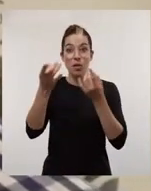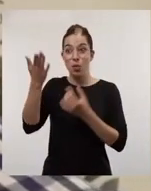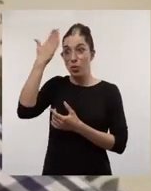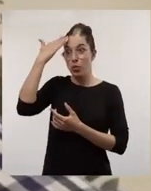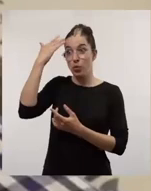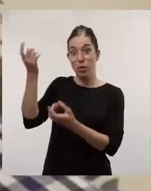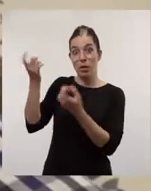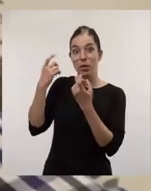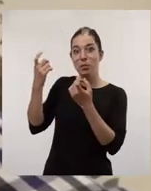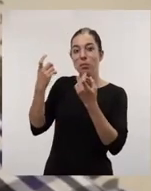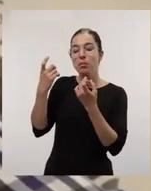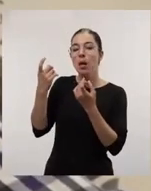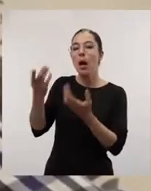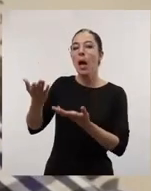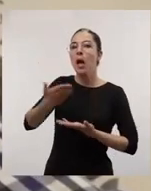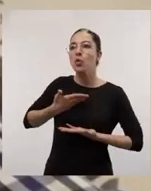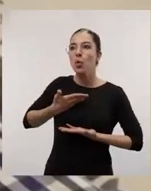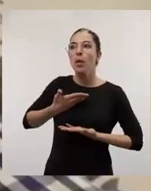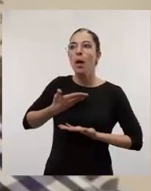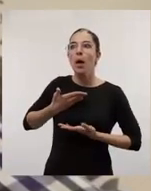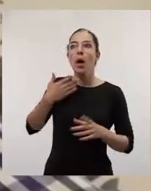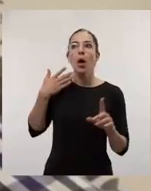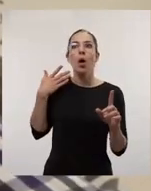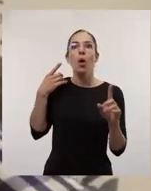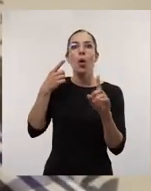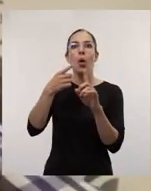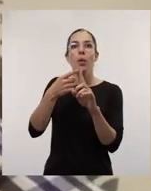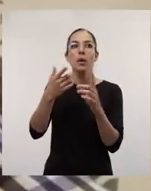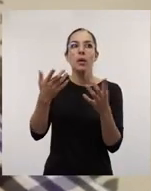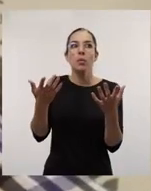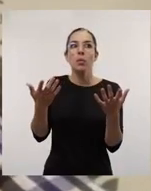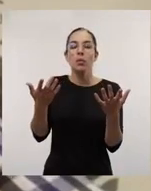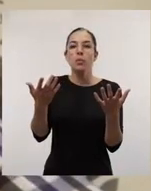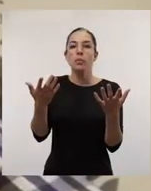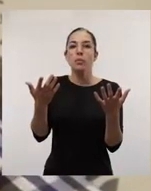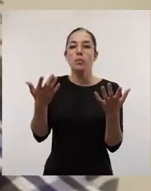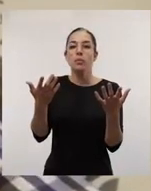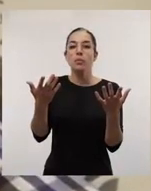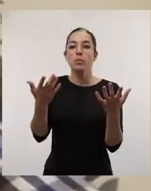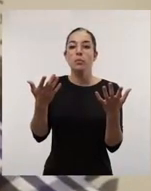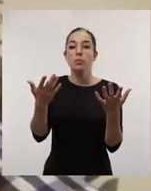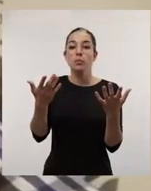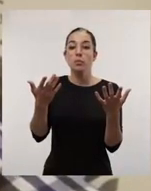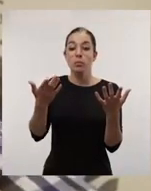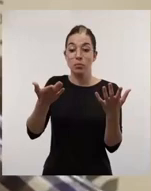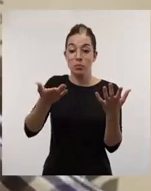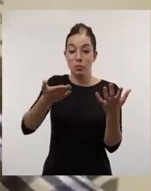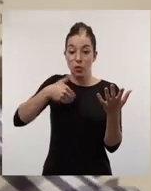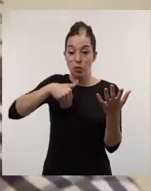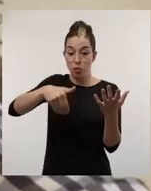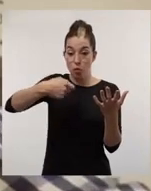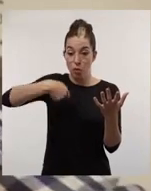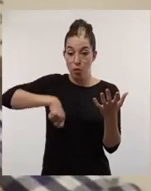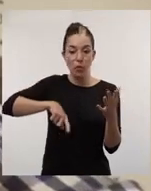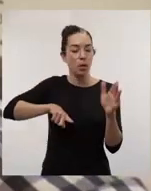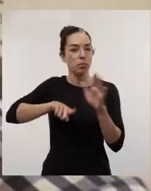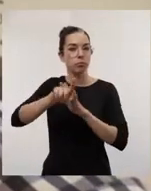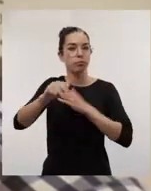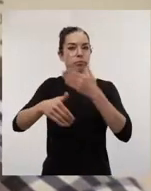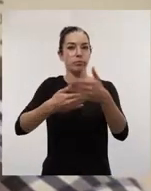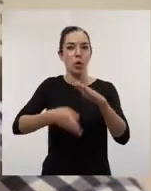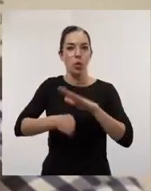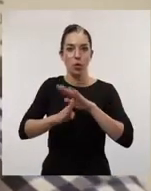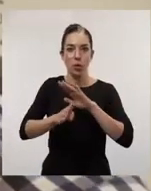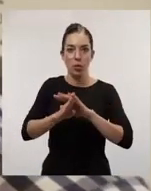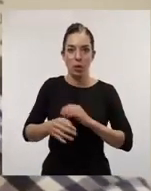de tutorización nos ha ayudado y nos ha servido para poder seguir desarrollando nuestras carreras